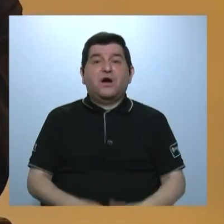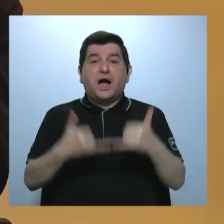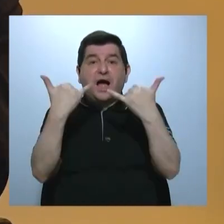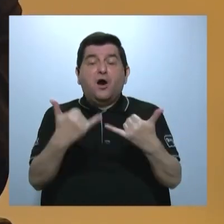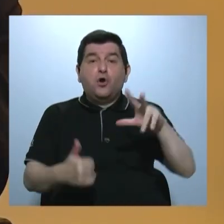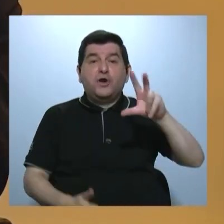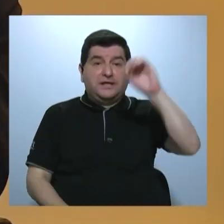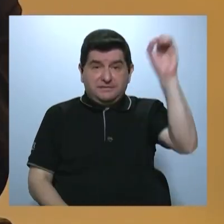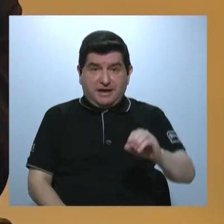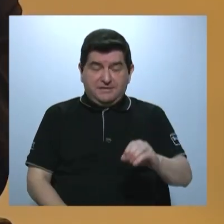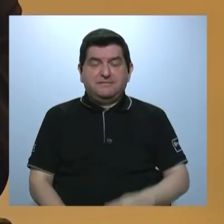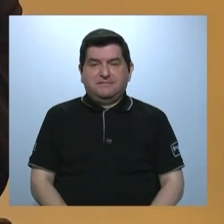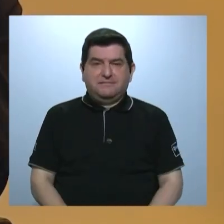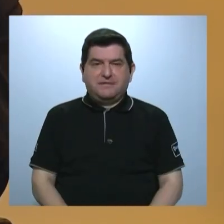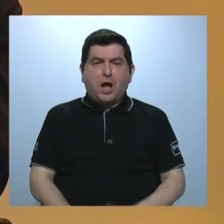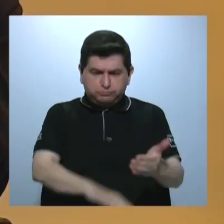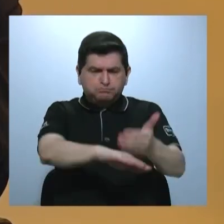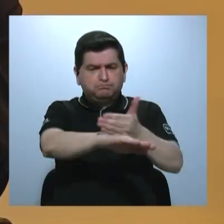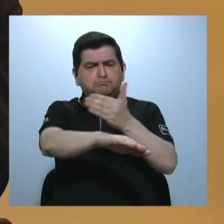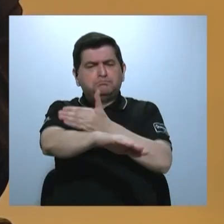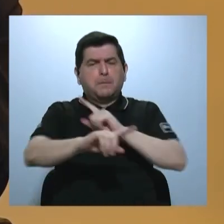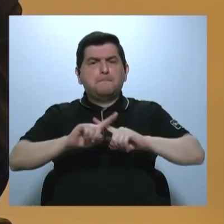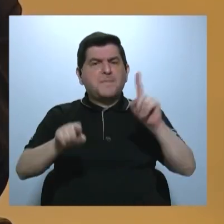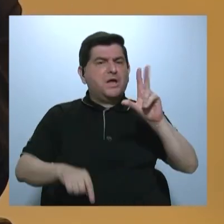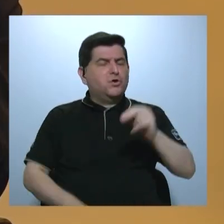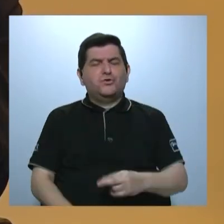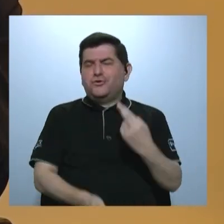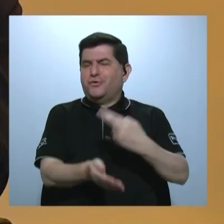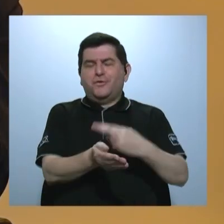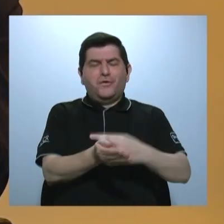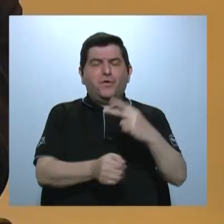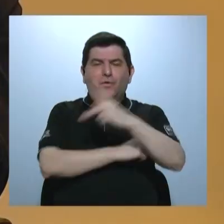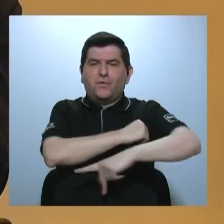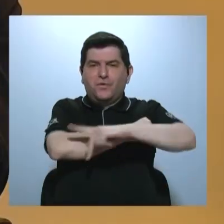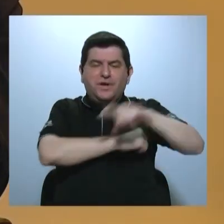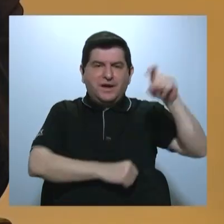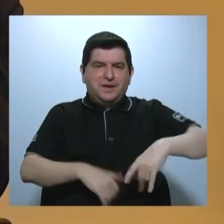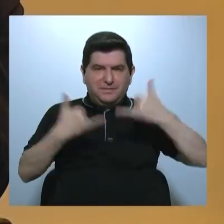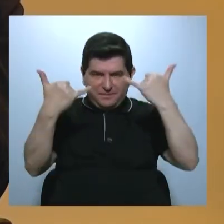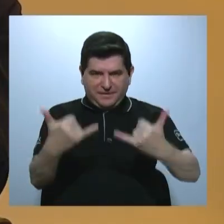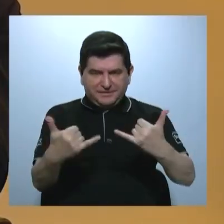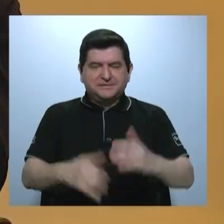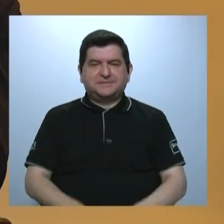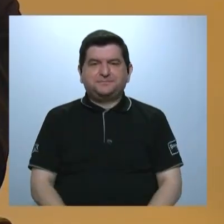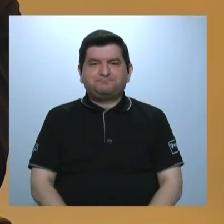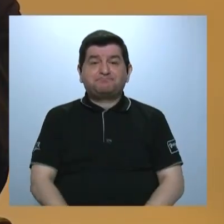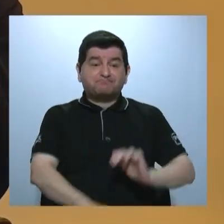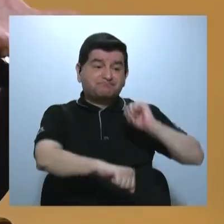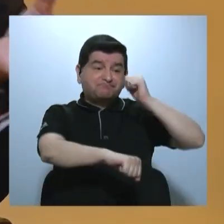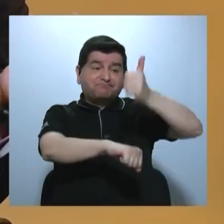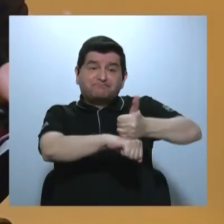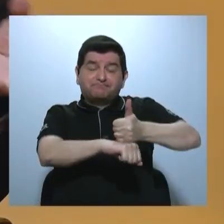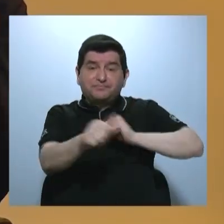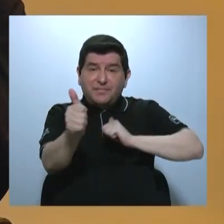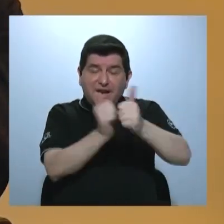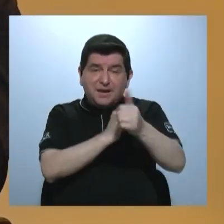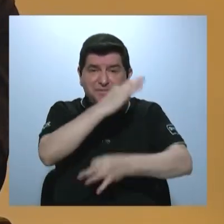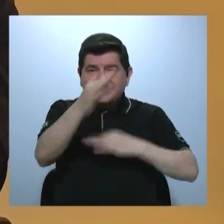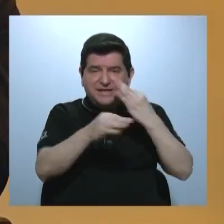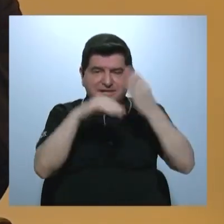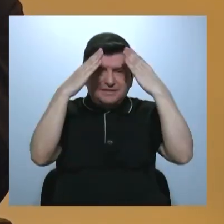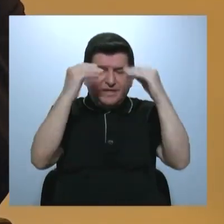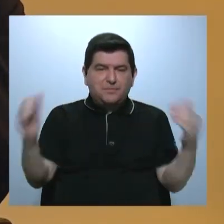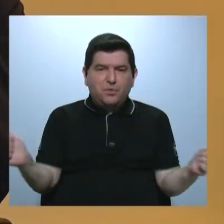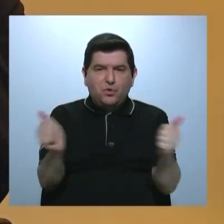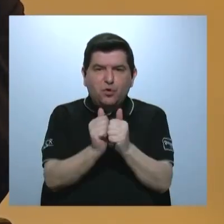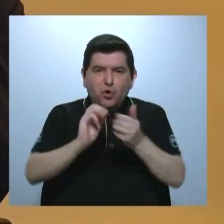hoy. Sea como sea, hemos progresado, pero no al ritmo que el país lo está necesitando en este momento. Y lo que determinamos cuando cruzamos ese tipo de información con